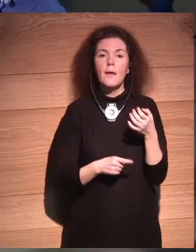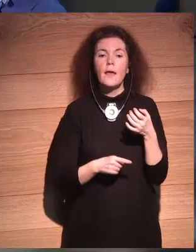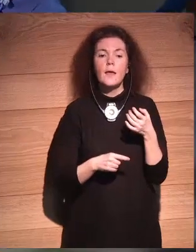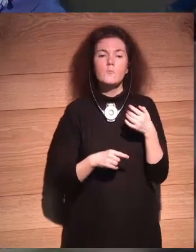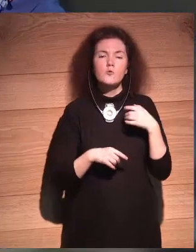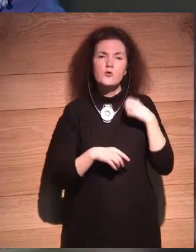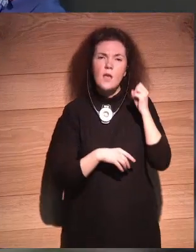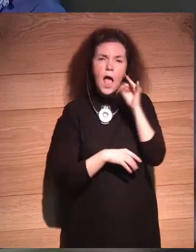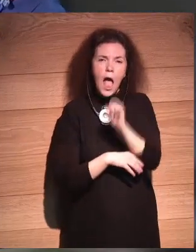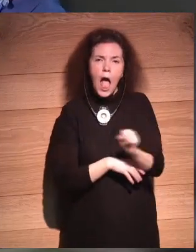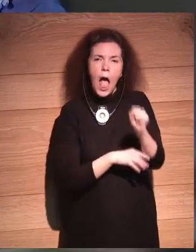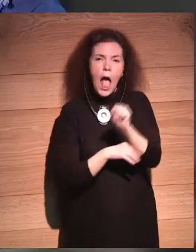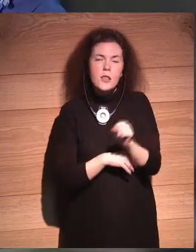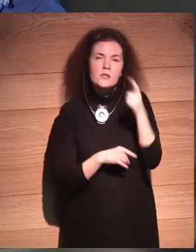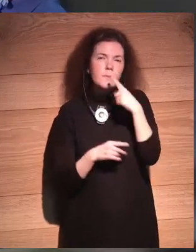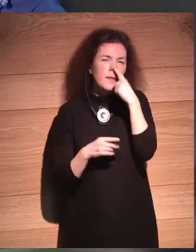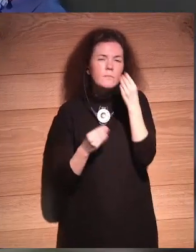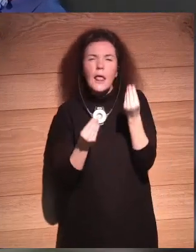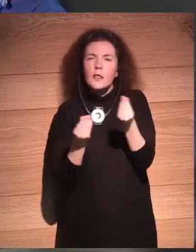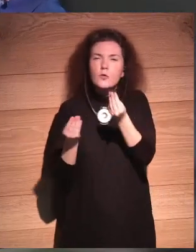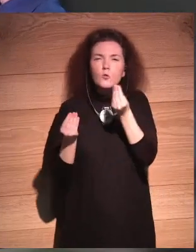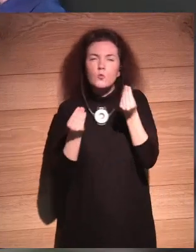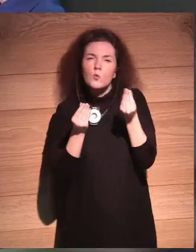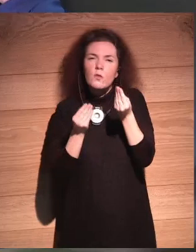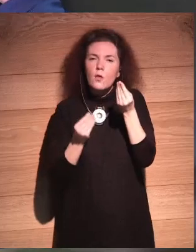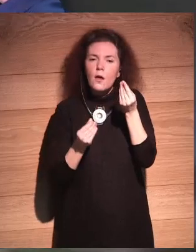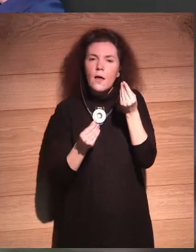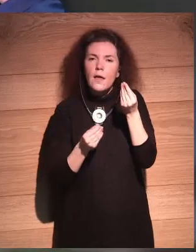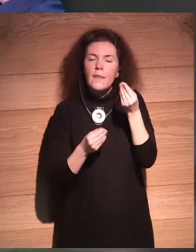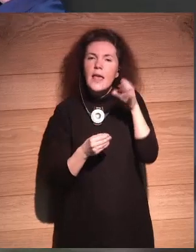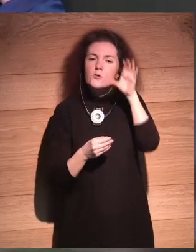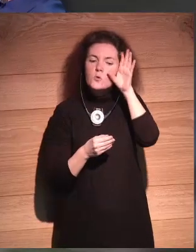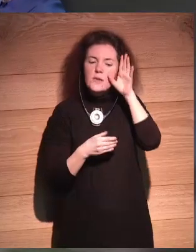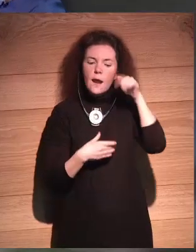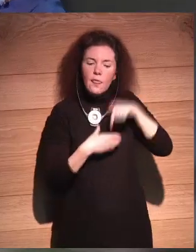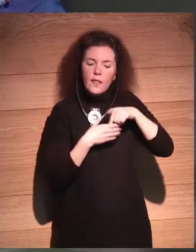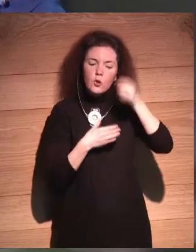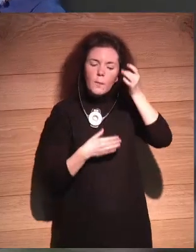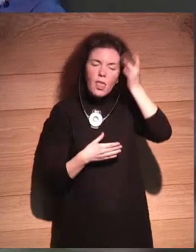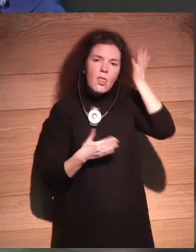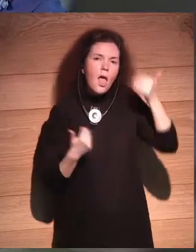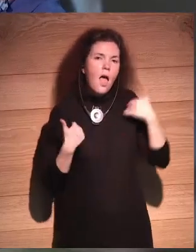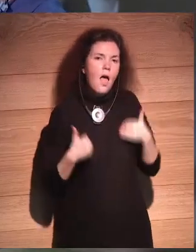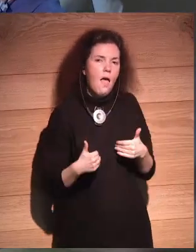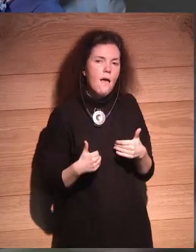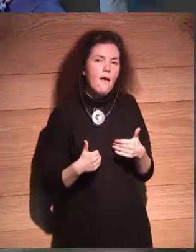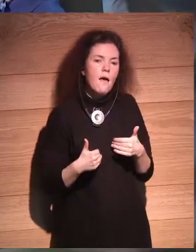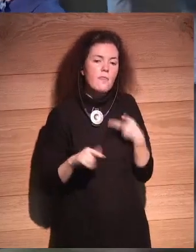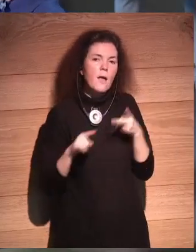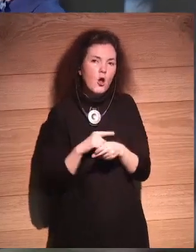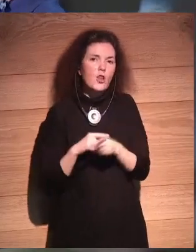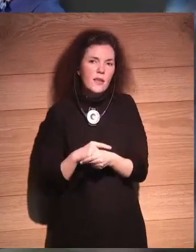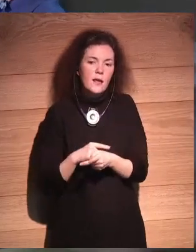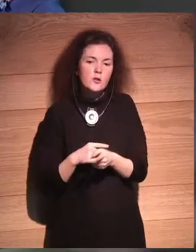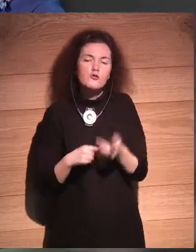años de haber cercenado, por ejemplo, la intuición, ese escuchar al yo interior que no solo hace caso a